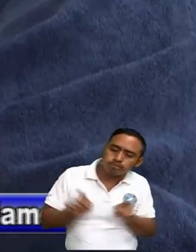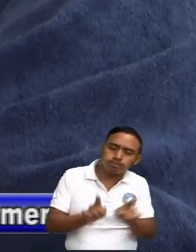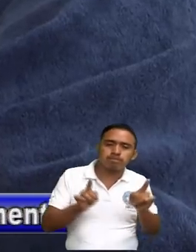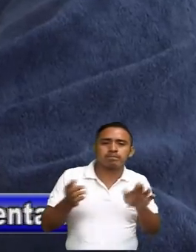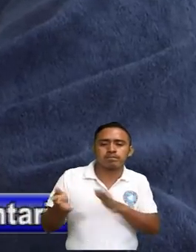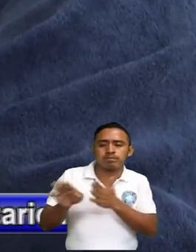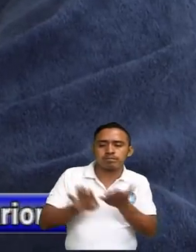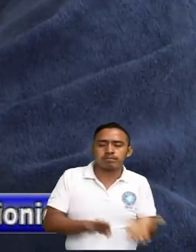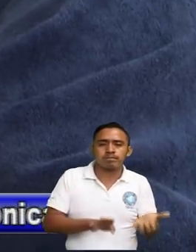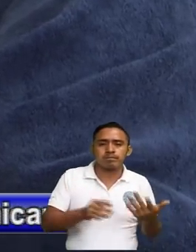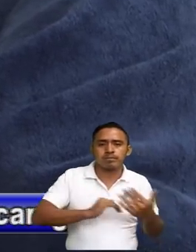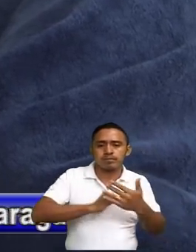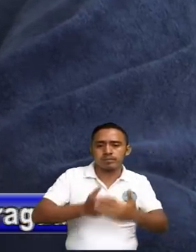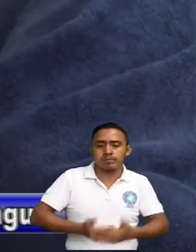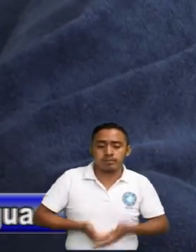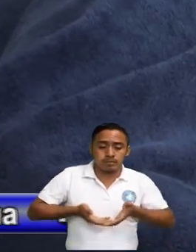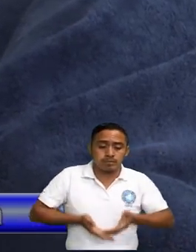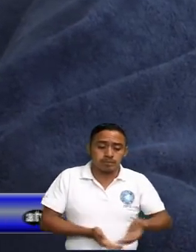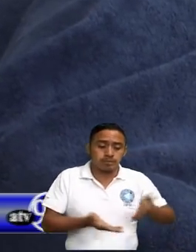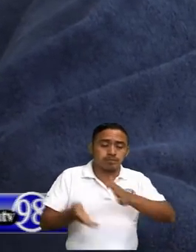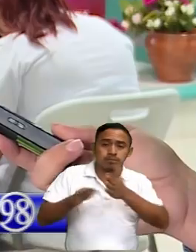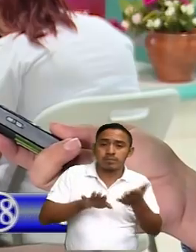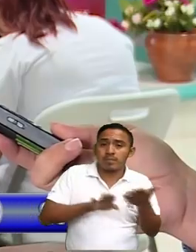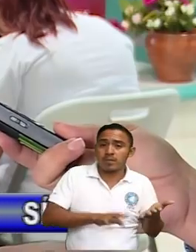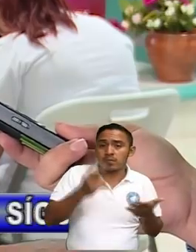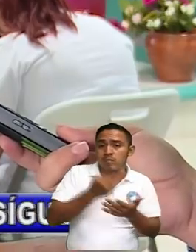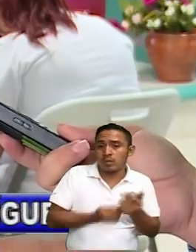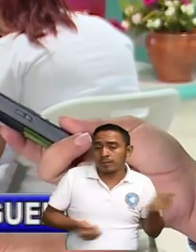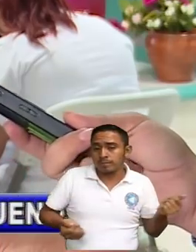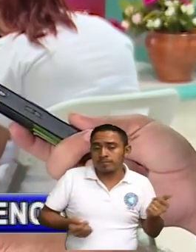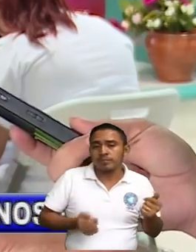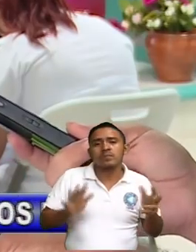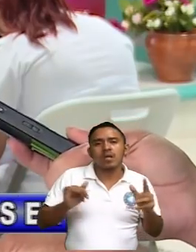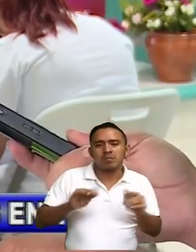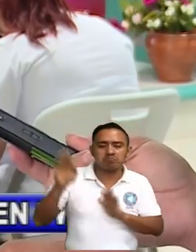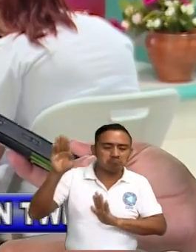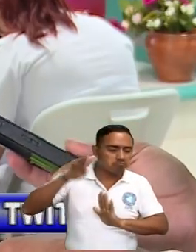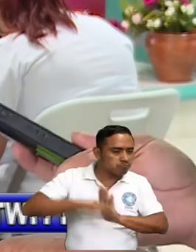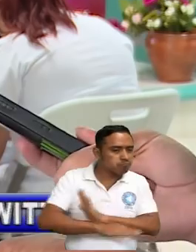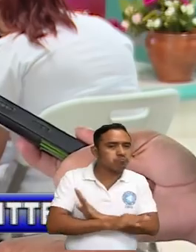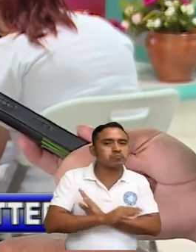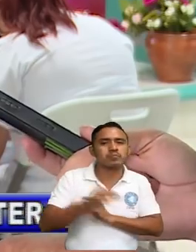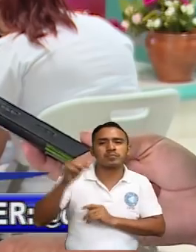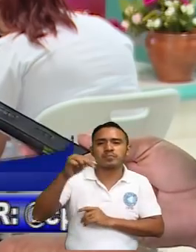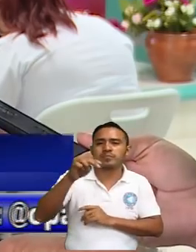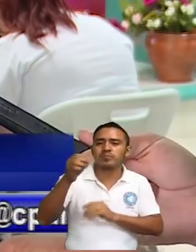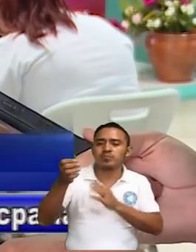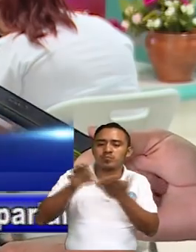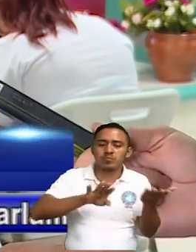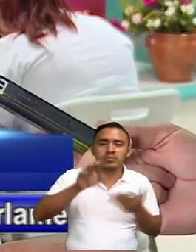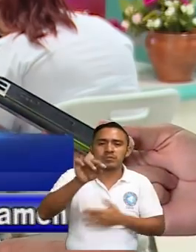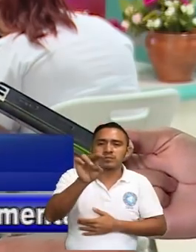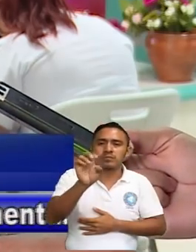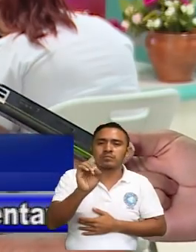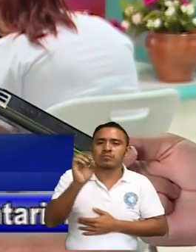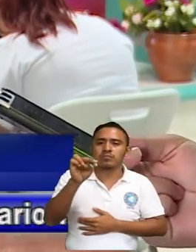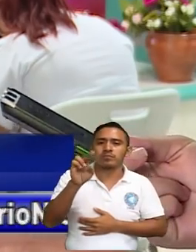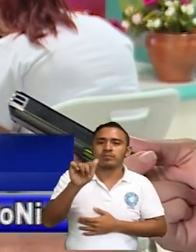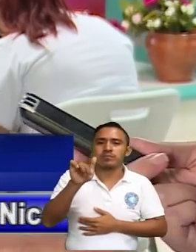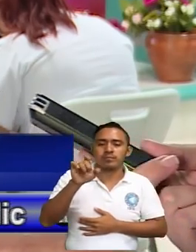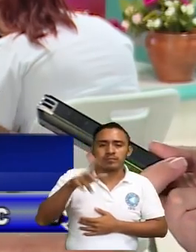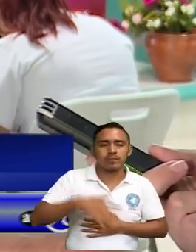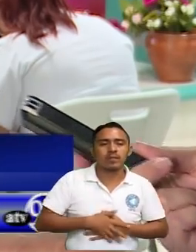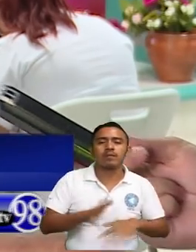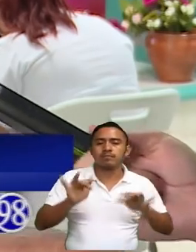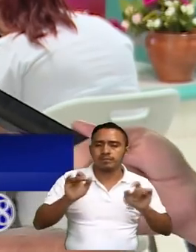mortalidad materno-infantil en nuestro país. Ha reducido la mortalidad neonatal. Tenemos también, hemos